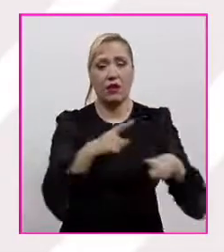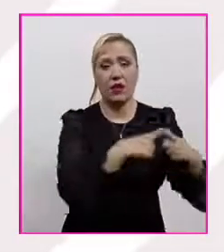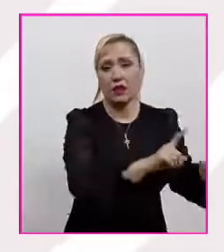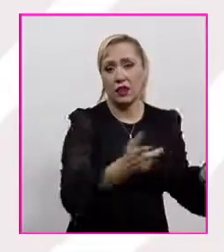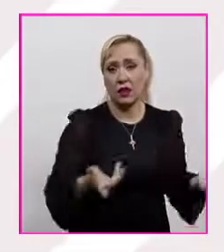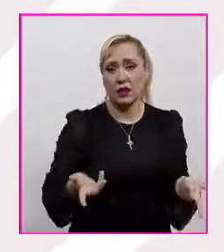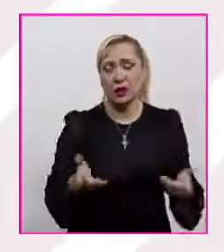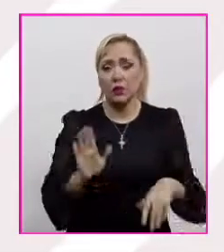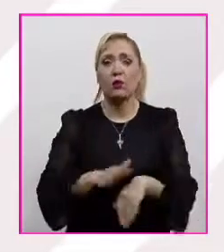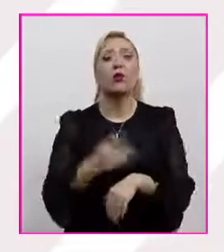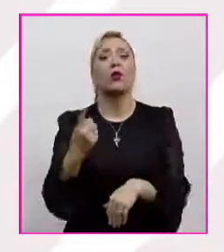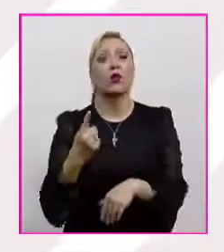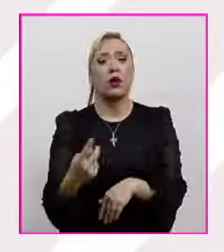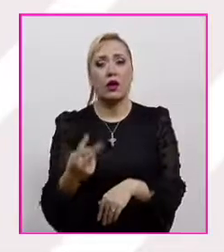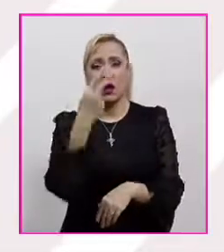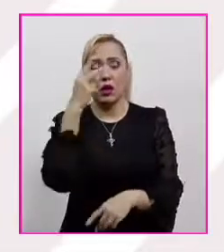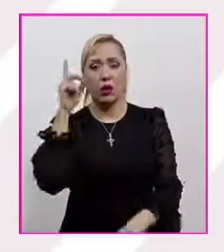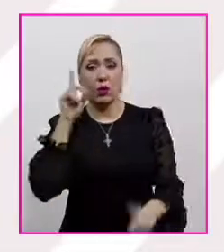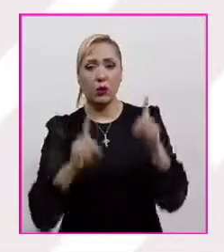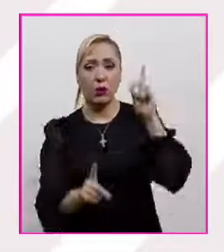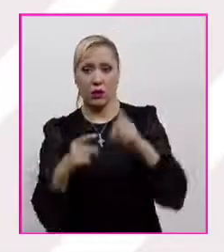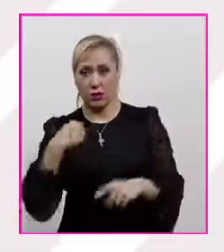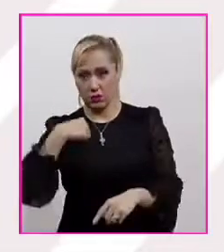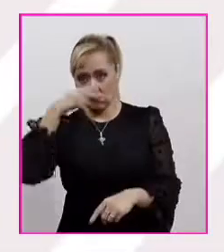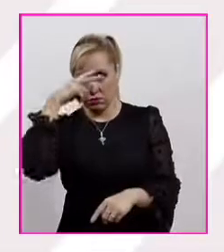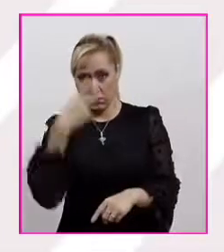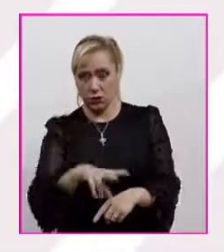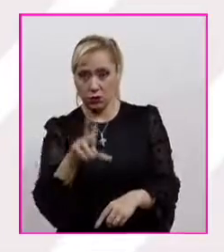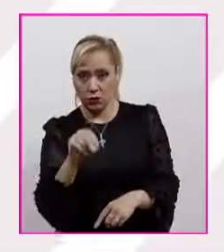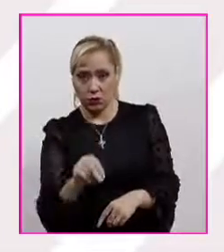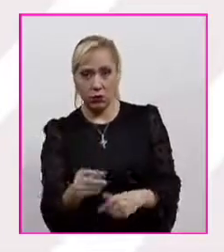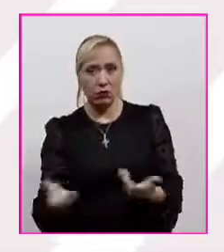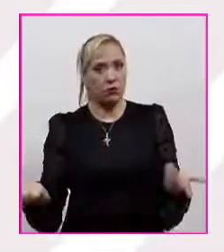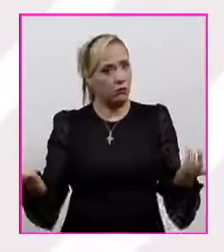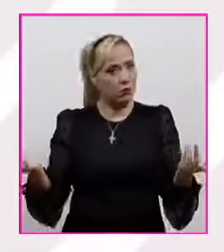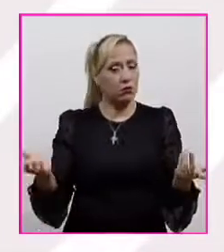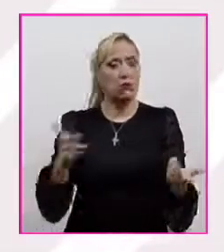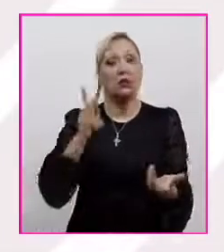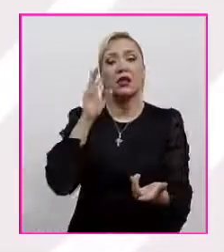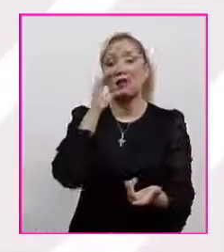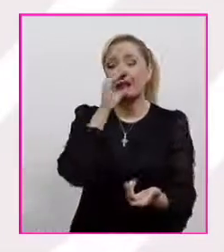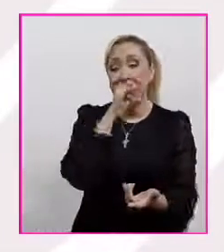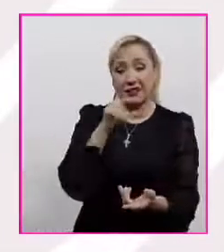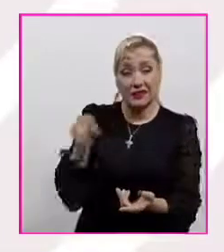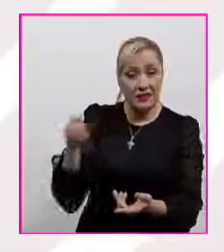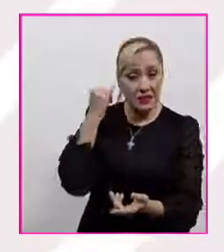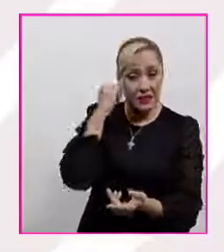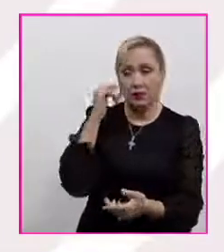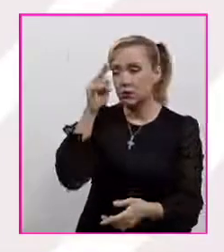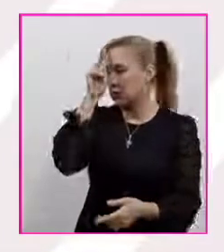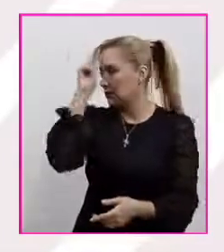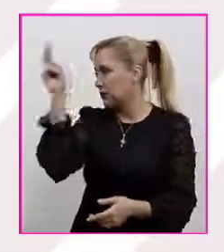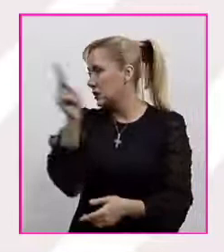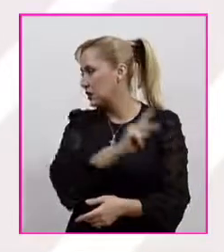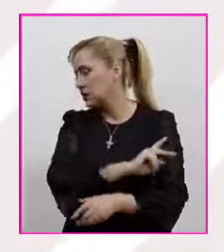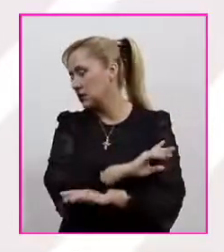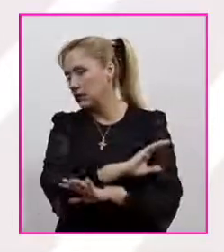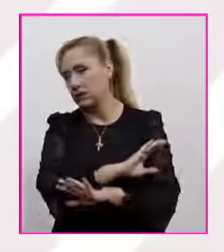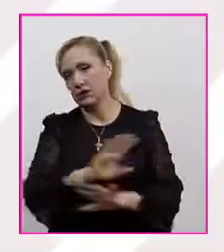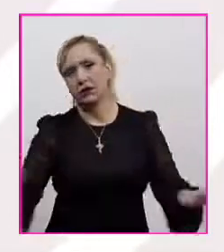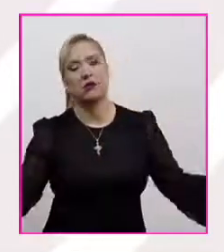tendría por qué ponerse en duda nuestra mexicanidad, pero cuando se trata de personas afrodescendientes o indígenas, esto sucede